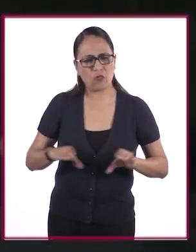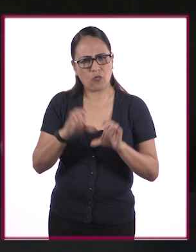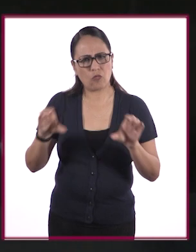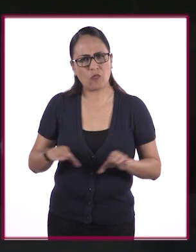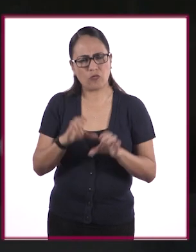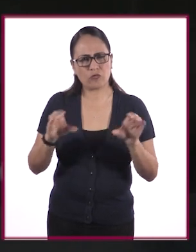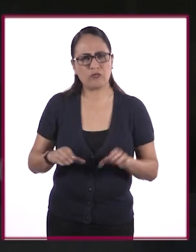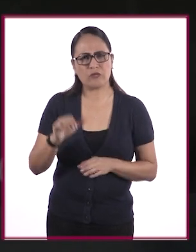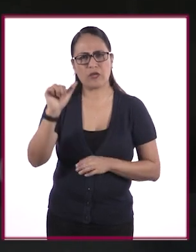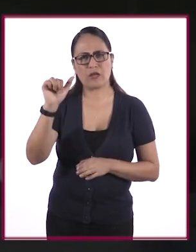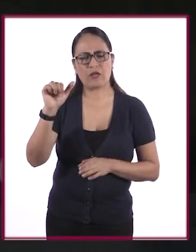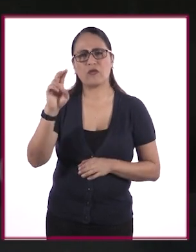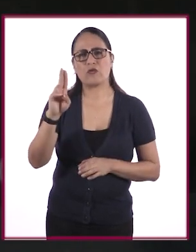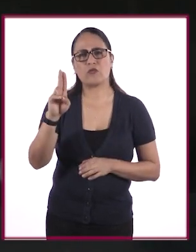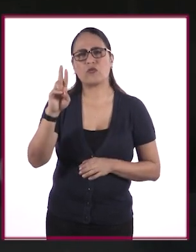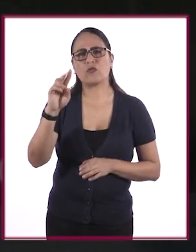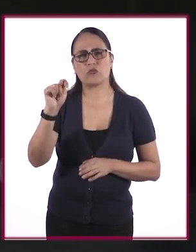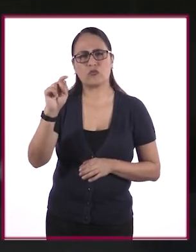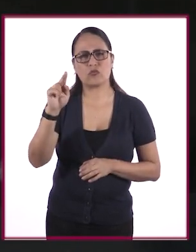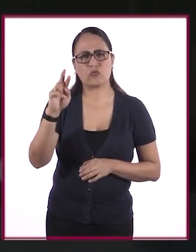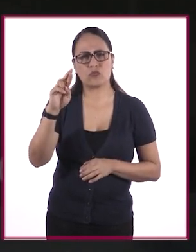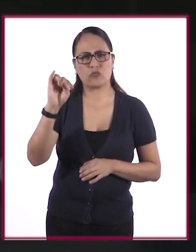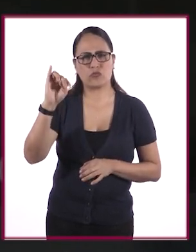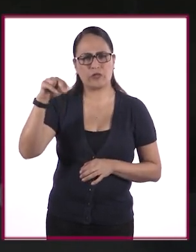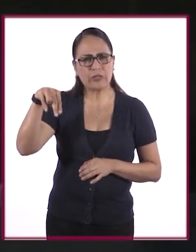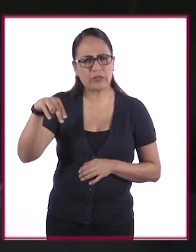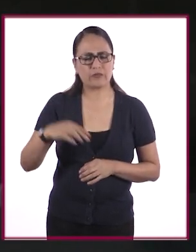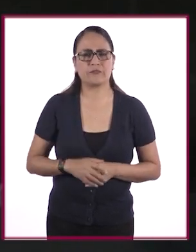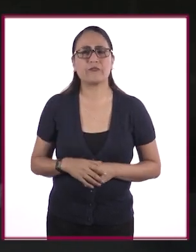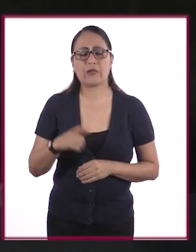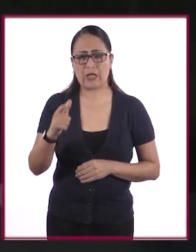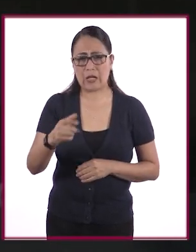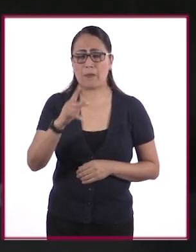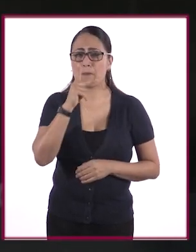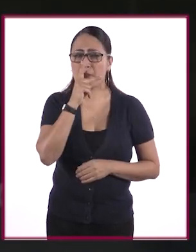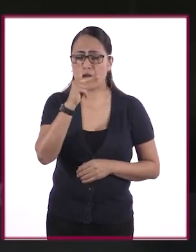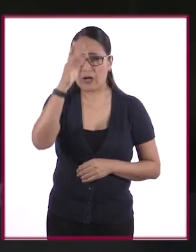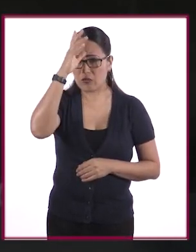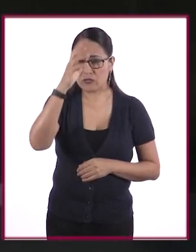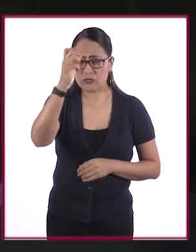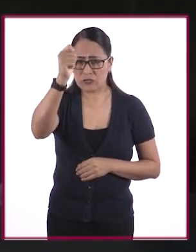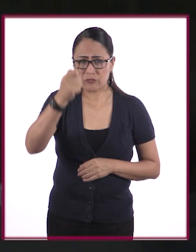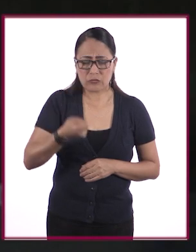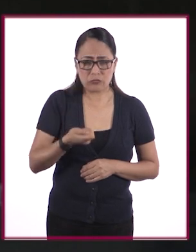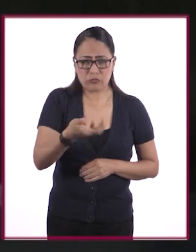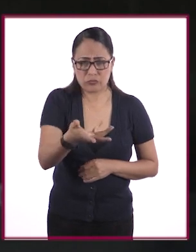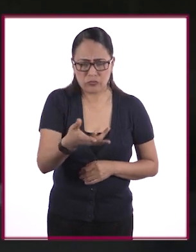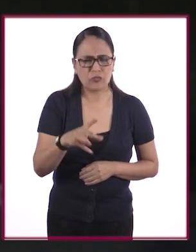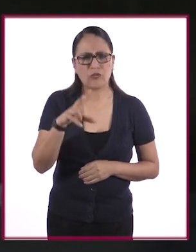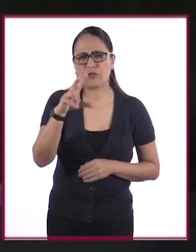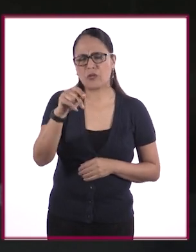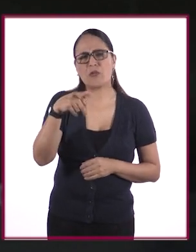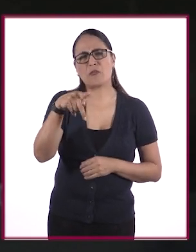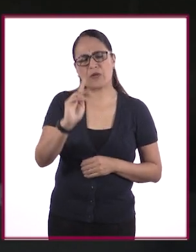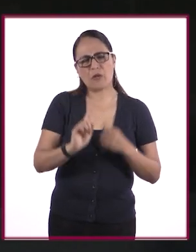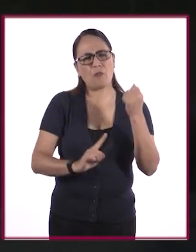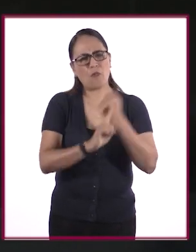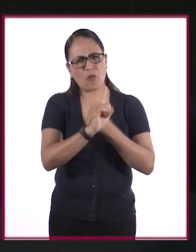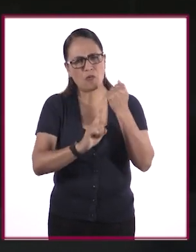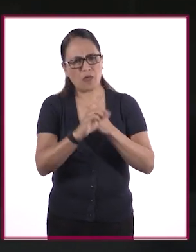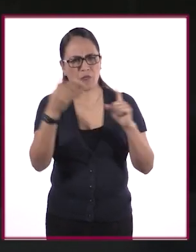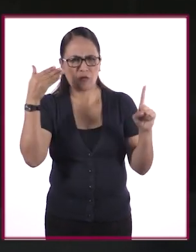computación Alan Turing, que si bien no acuñó el término, sí fue el primero en abordar esta problemática